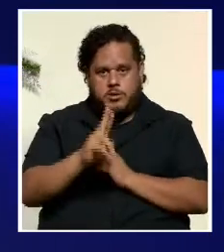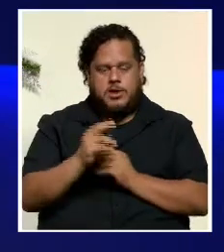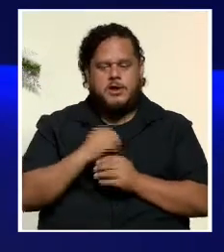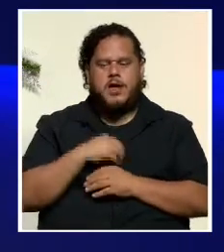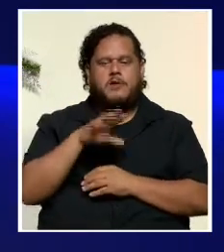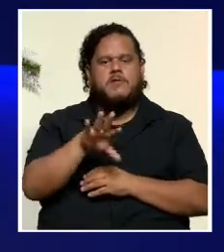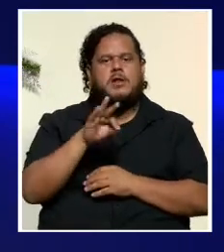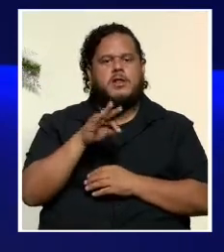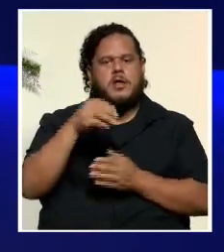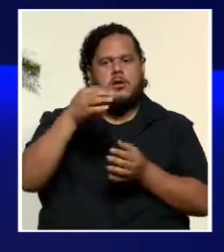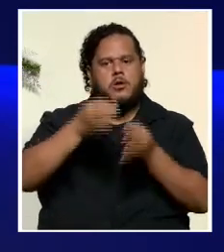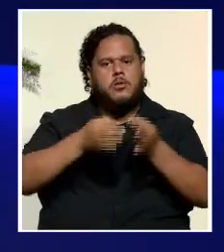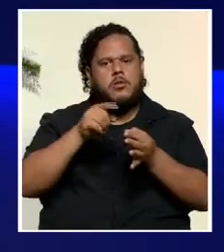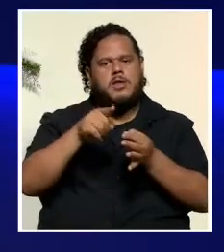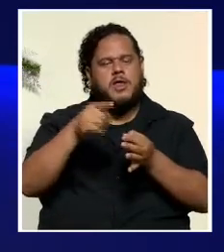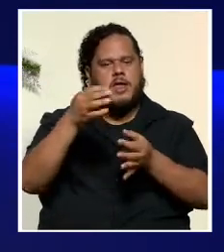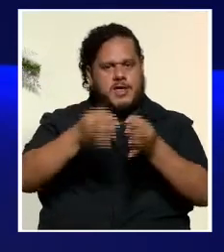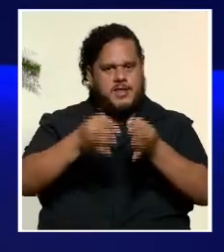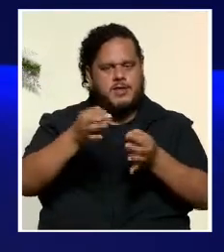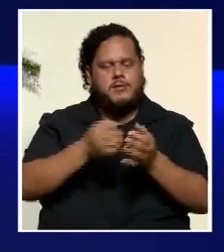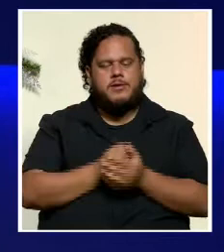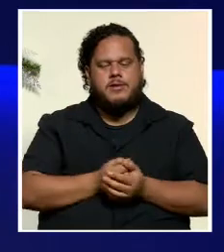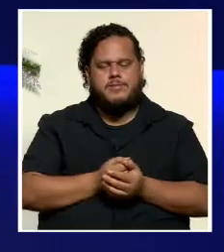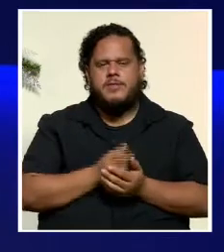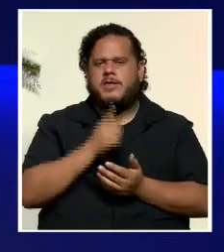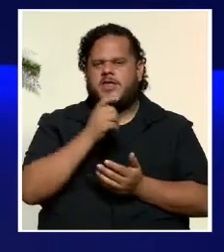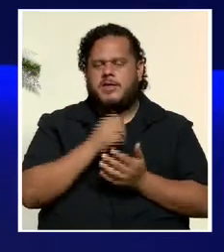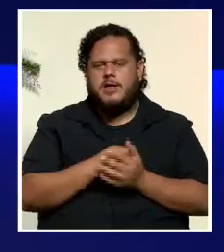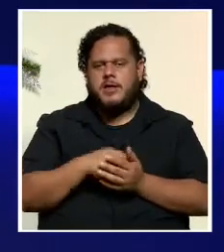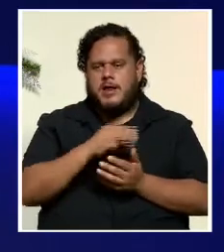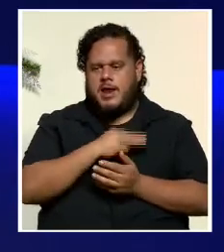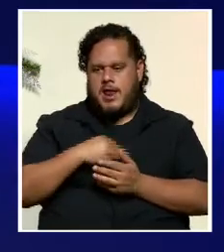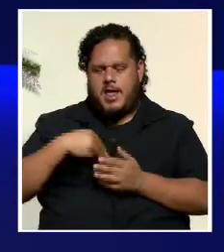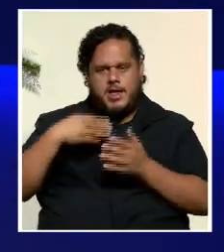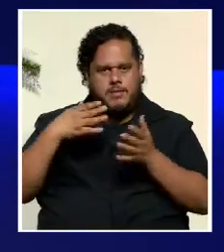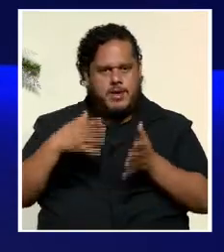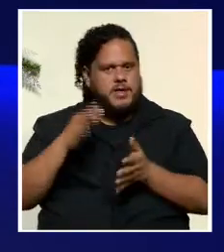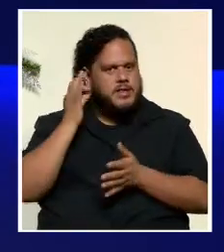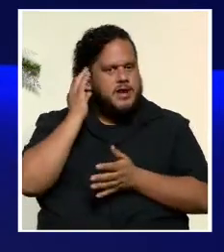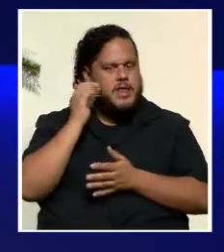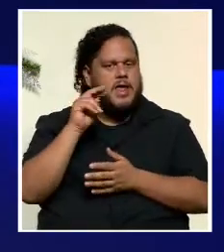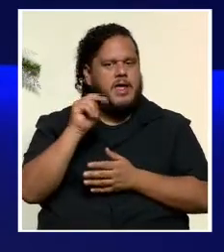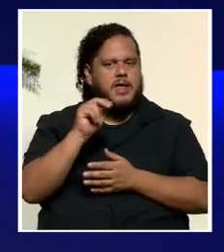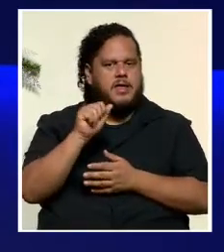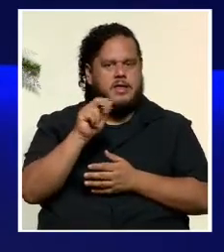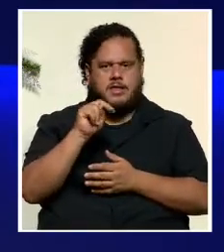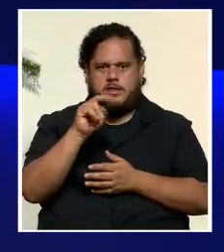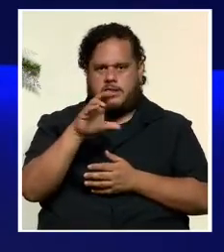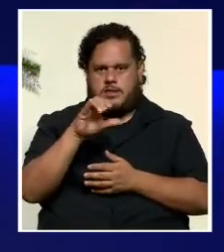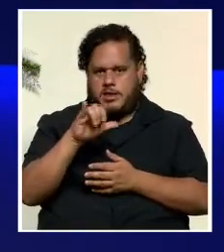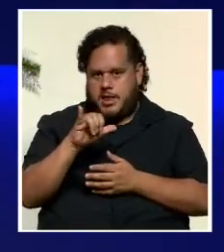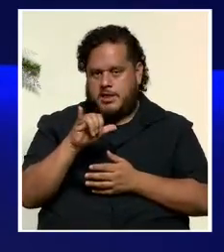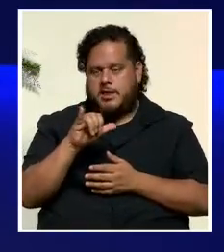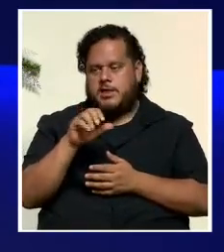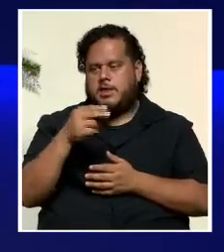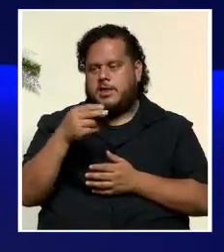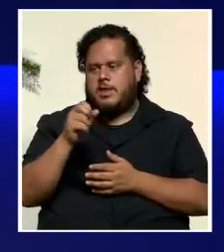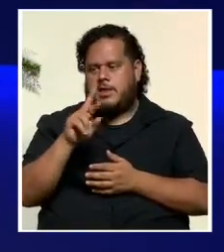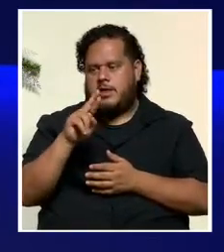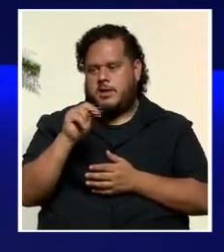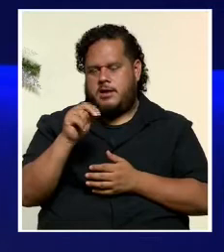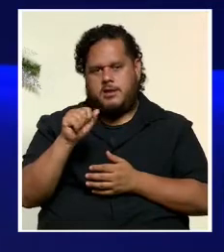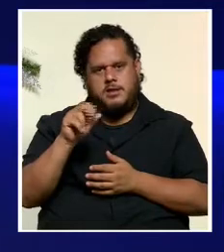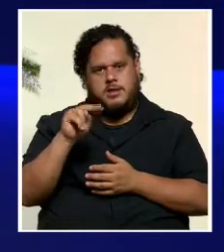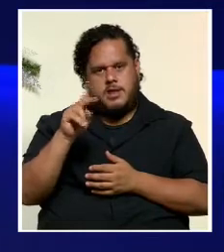jueza en esa corte. Se trata de la magistrada Nancy Hernández, a quien tengo el honor de tener aquí en el